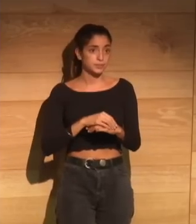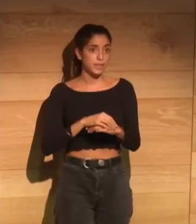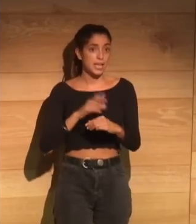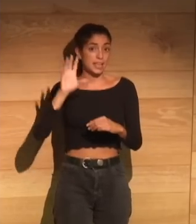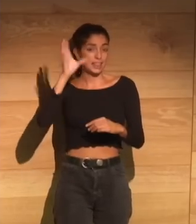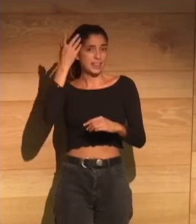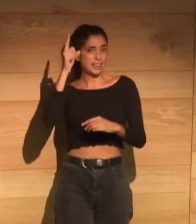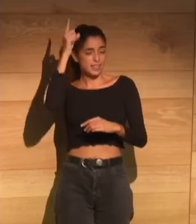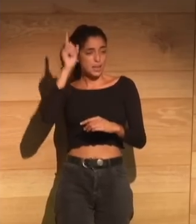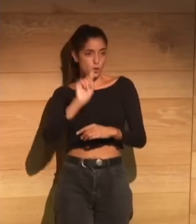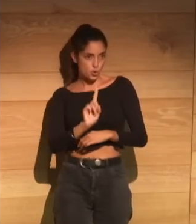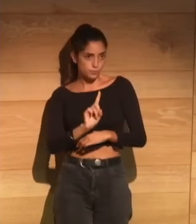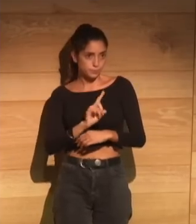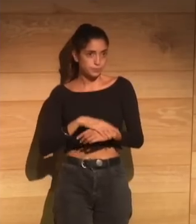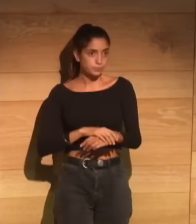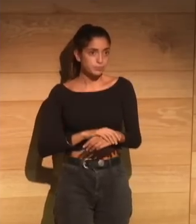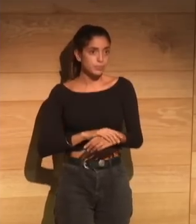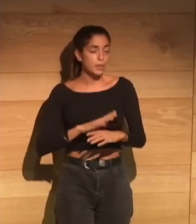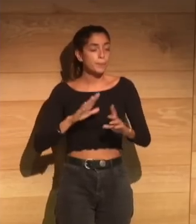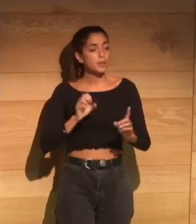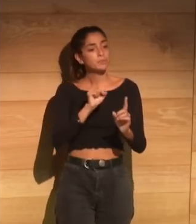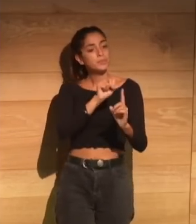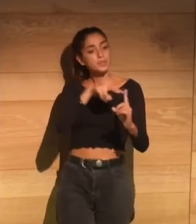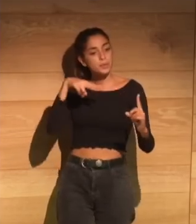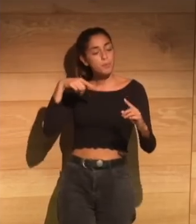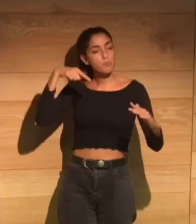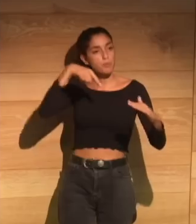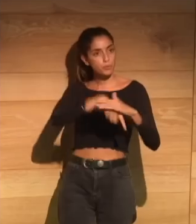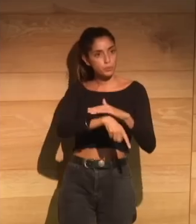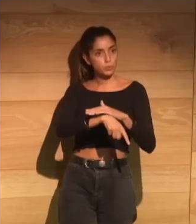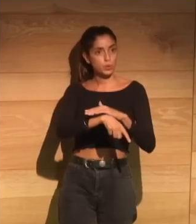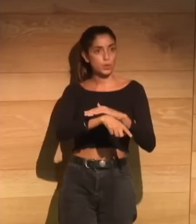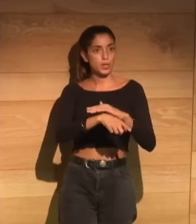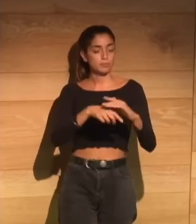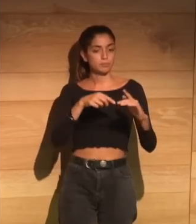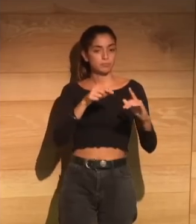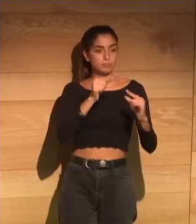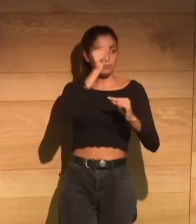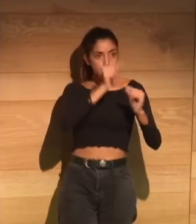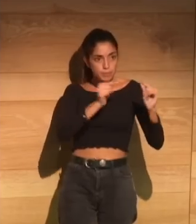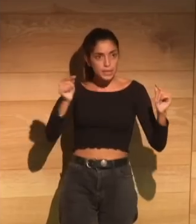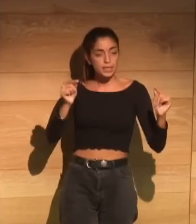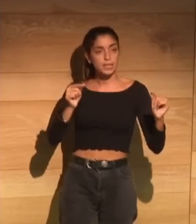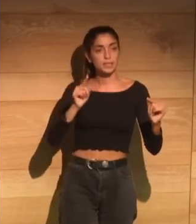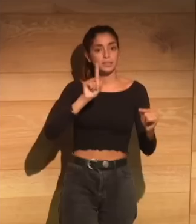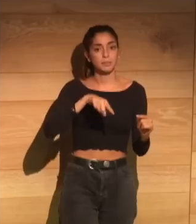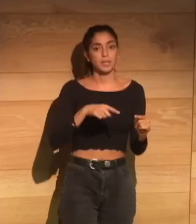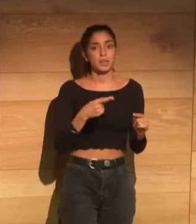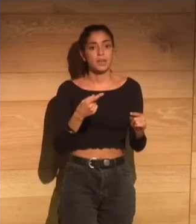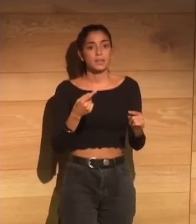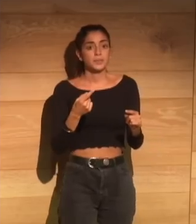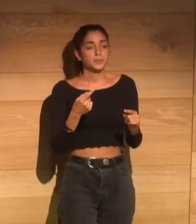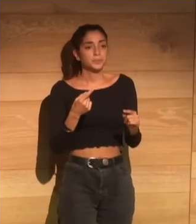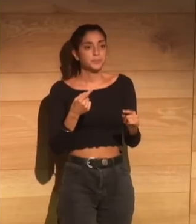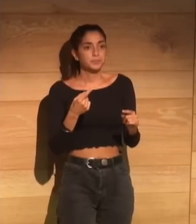el ser capaz de captar también el sentido de profundidad, captando precisamente el aire, el modo en que las figuras, cuando están más